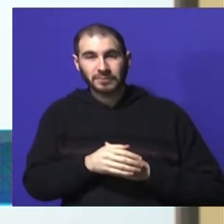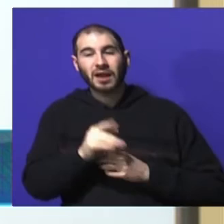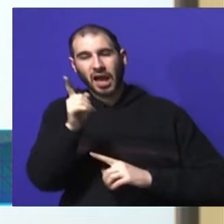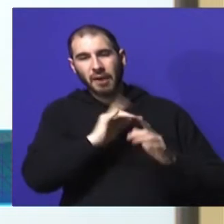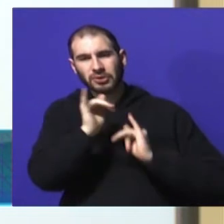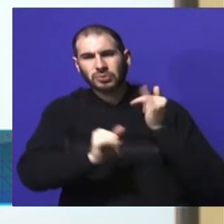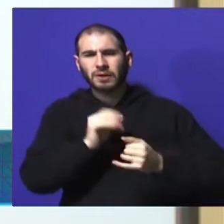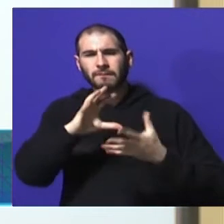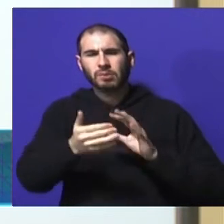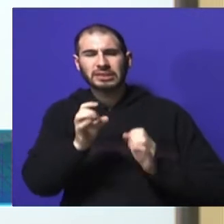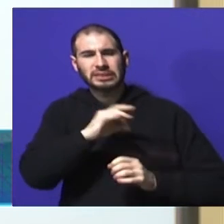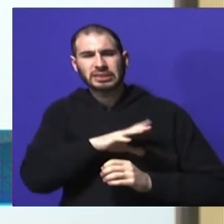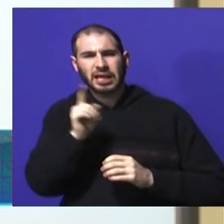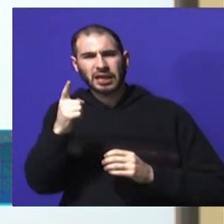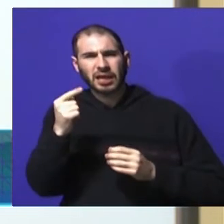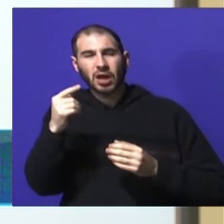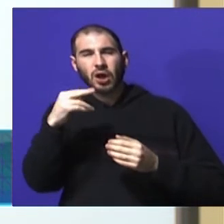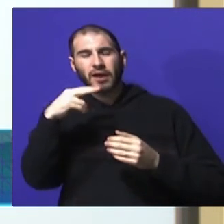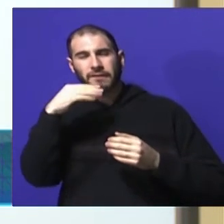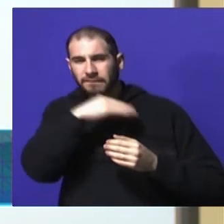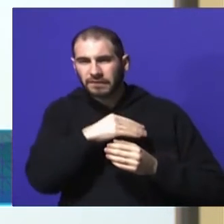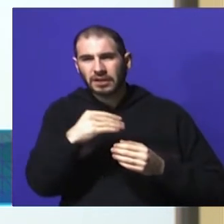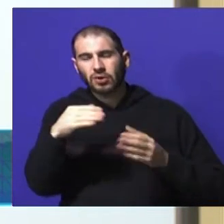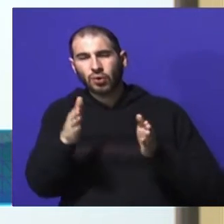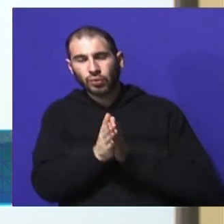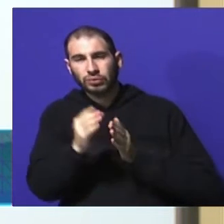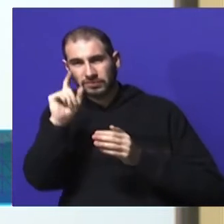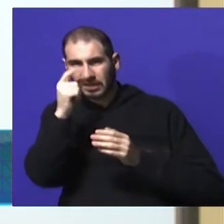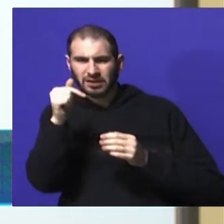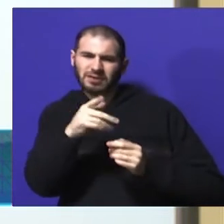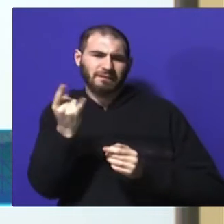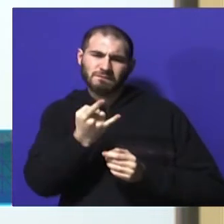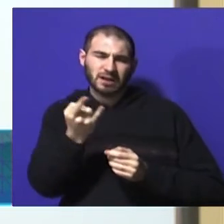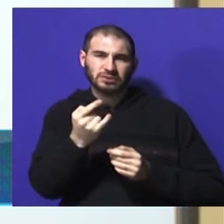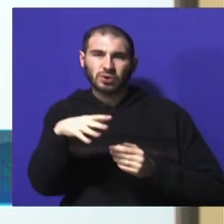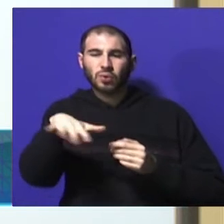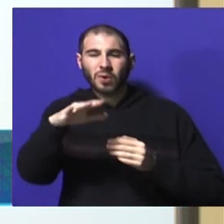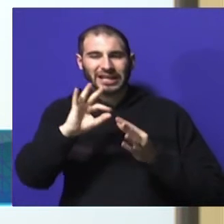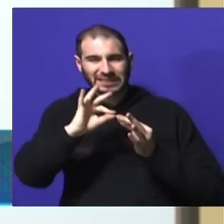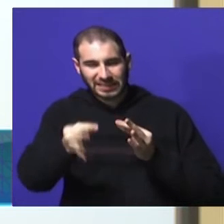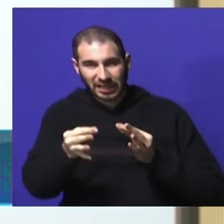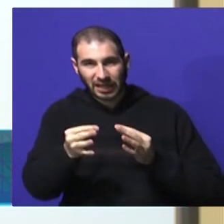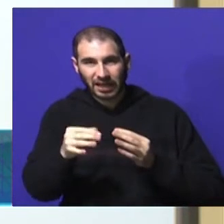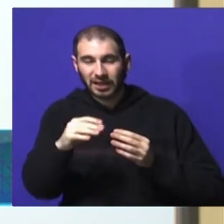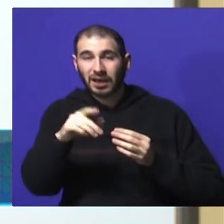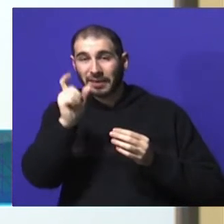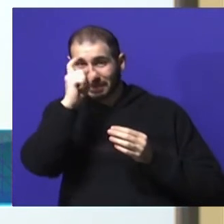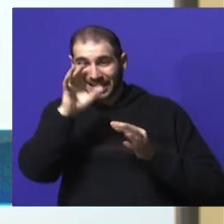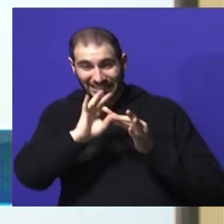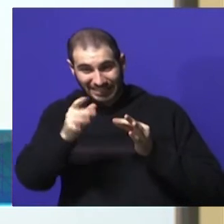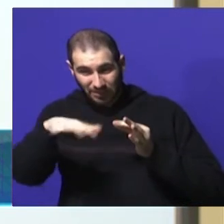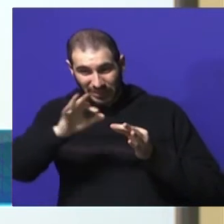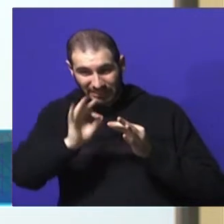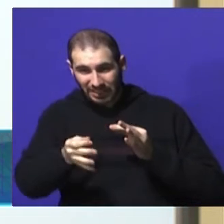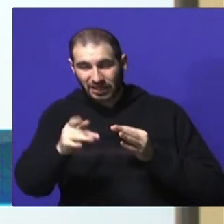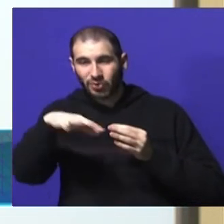cómo en Chile convive la vitivinicultura y la minería. Pues no es cierto. En los lugares que están cercanos a las grandes empresas mineras, la